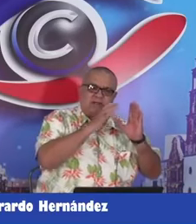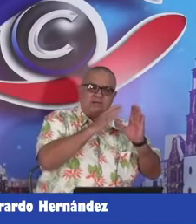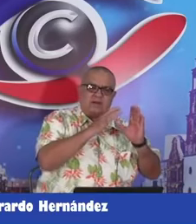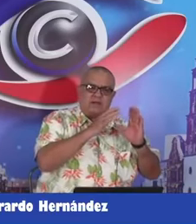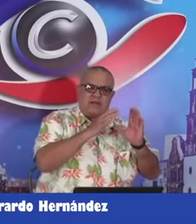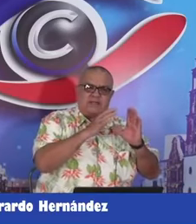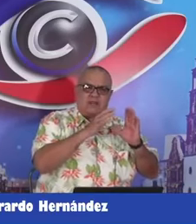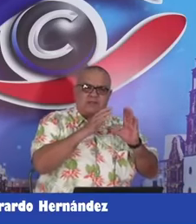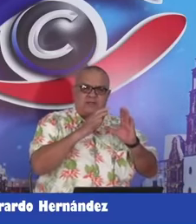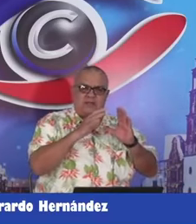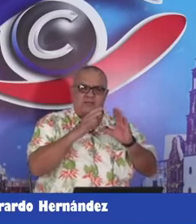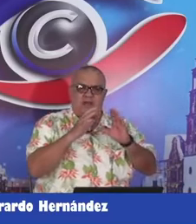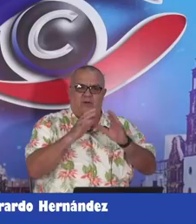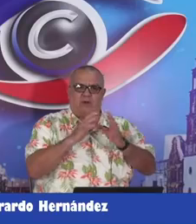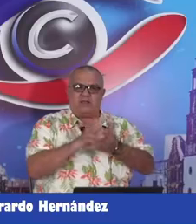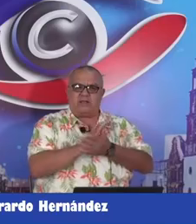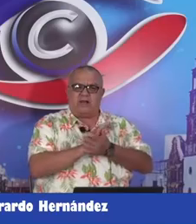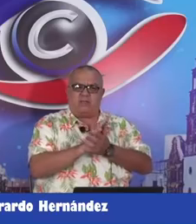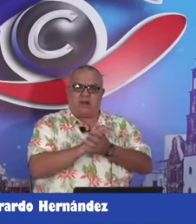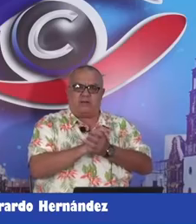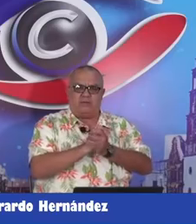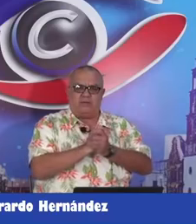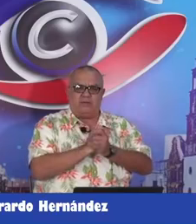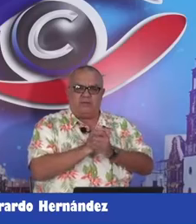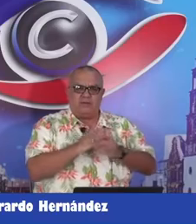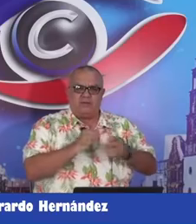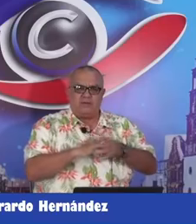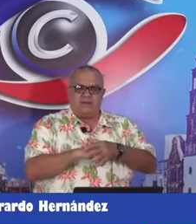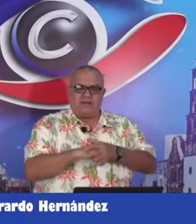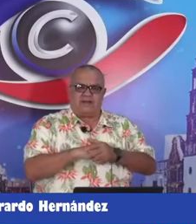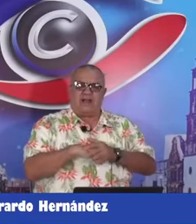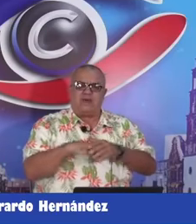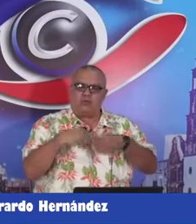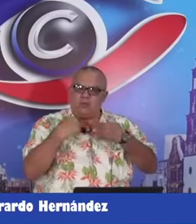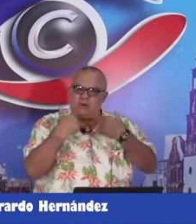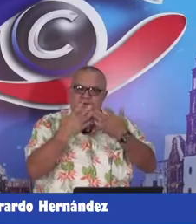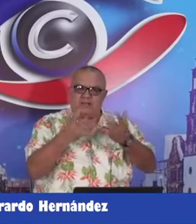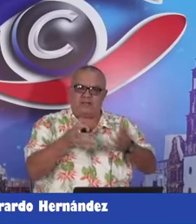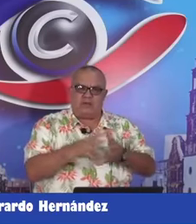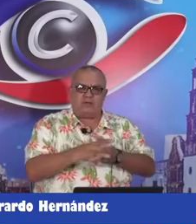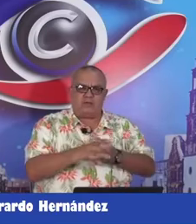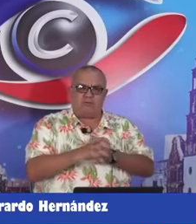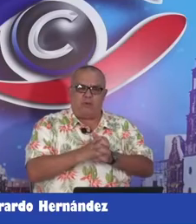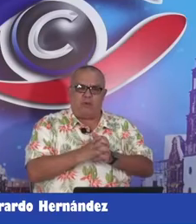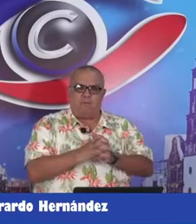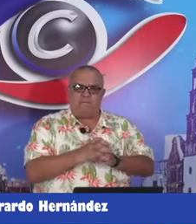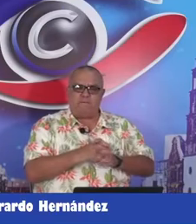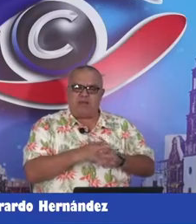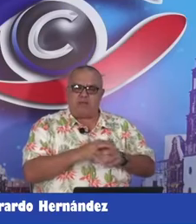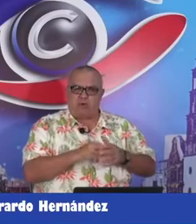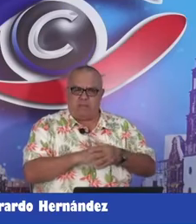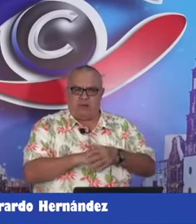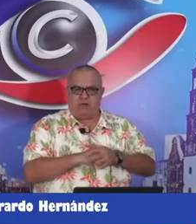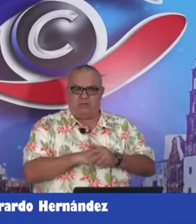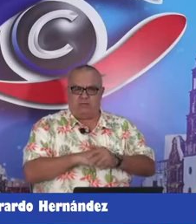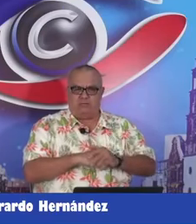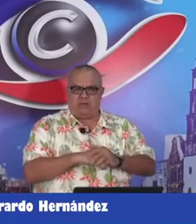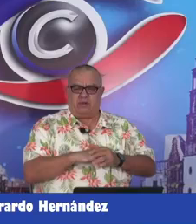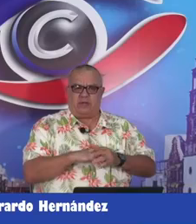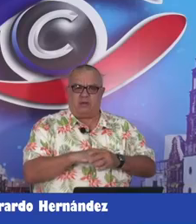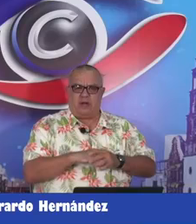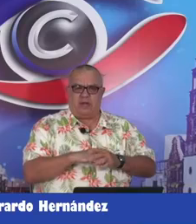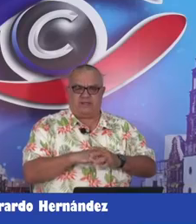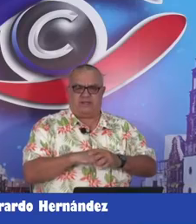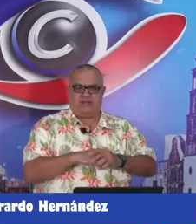Dijiste tantas mentiras en los 6 años que gobernaste Irapuato, que te acostumbraste a ser un tipo mitómano